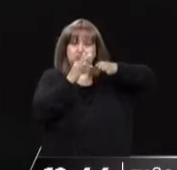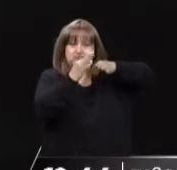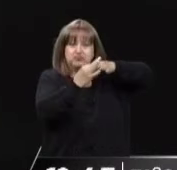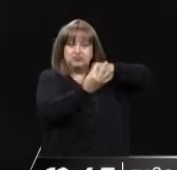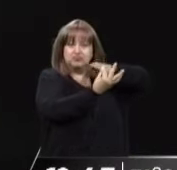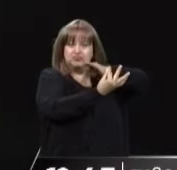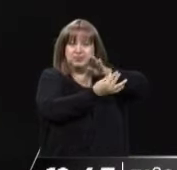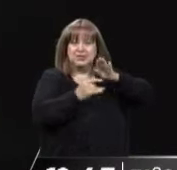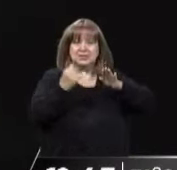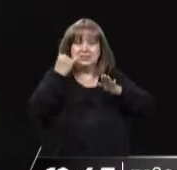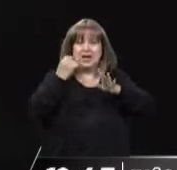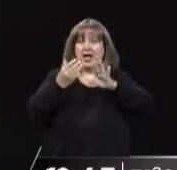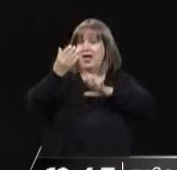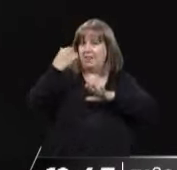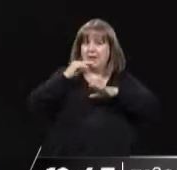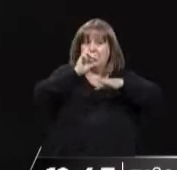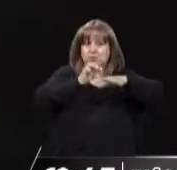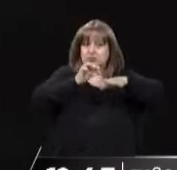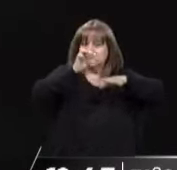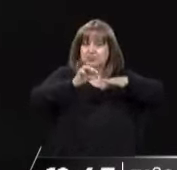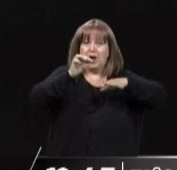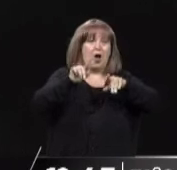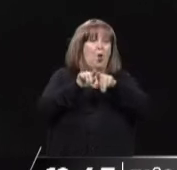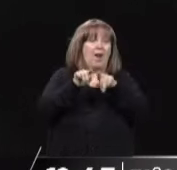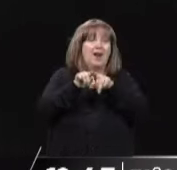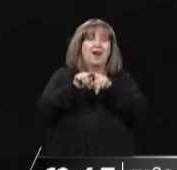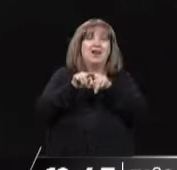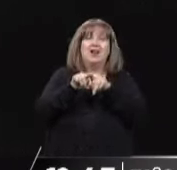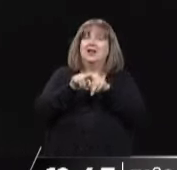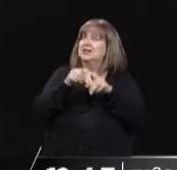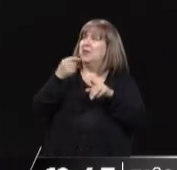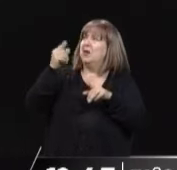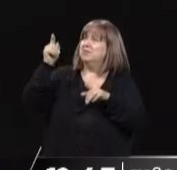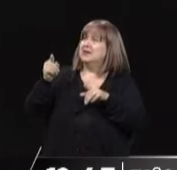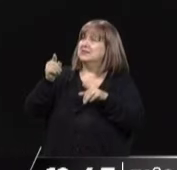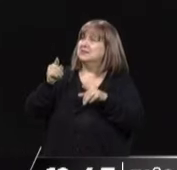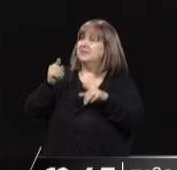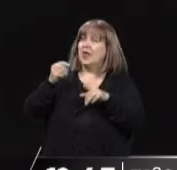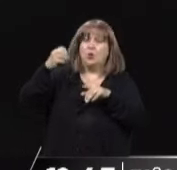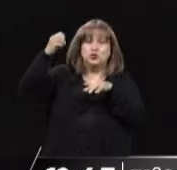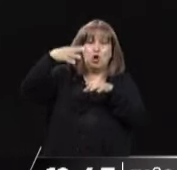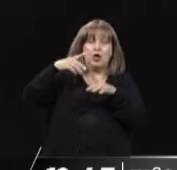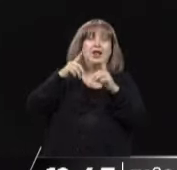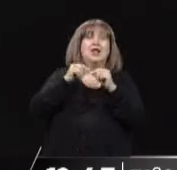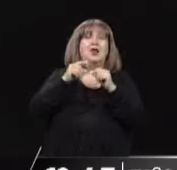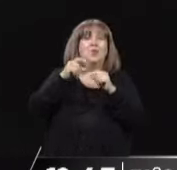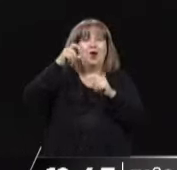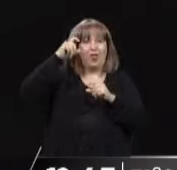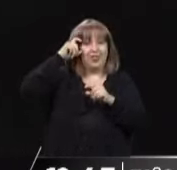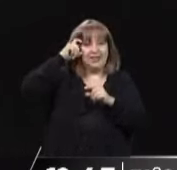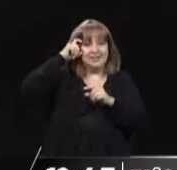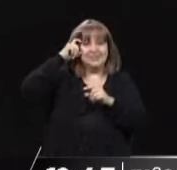otros modelos que ya había utilizado Messi. Además tiene un sol y el número 10 que lo